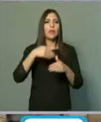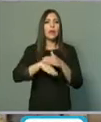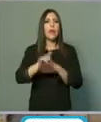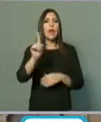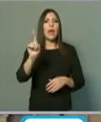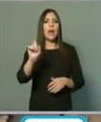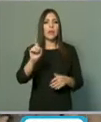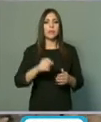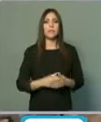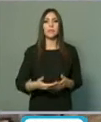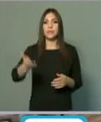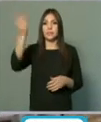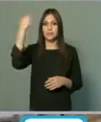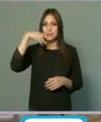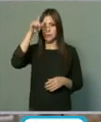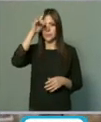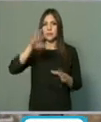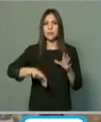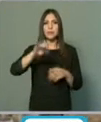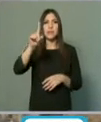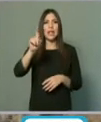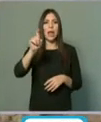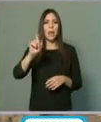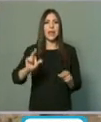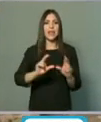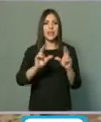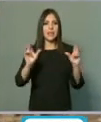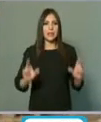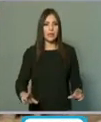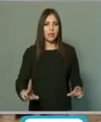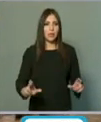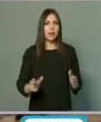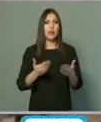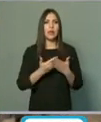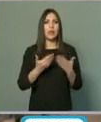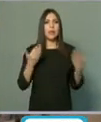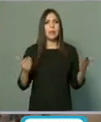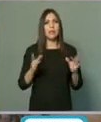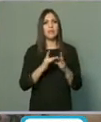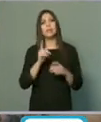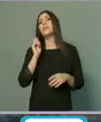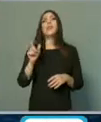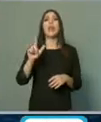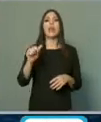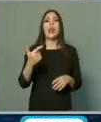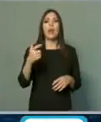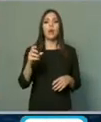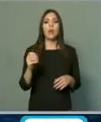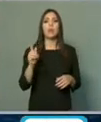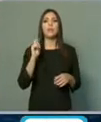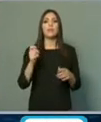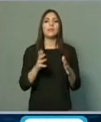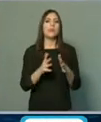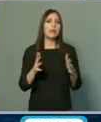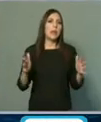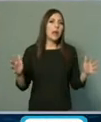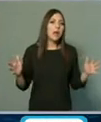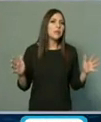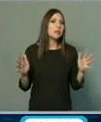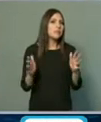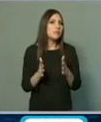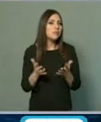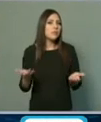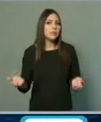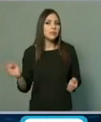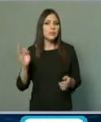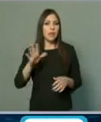agua congelada, Sí, ¿no? sí. En esta ocasión, bueno, nos platicas que es un lago, de qué tamaño, sabemos más o menos